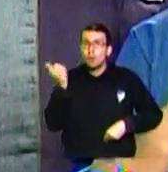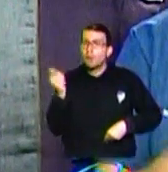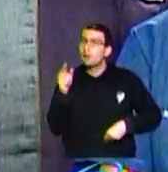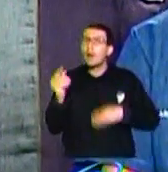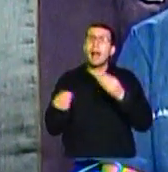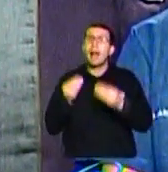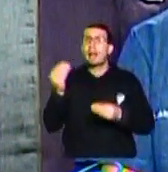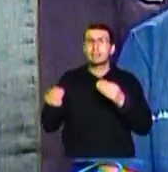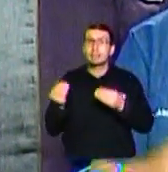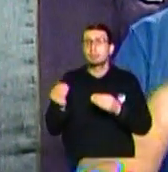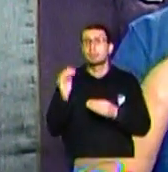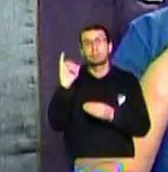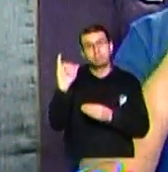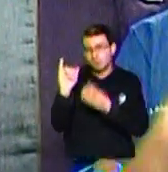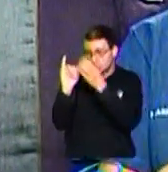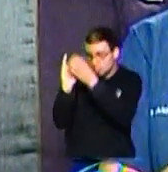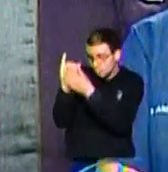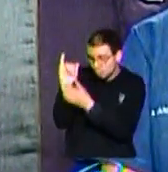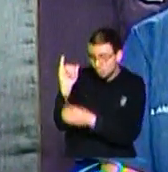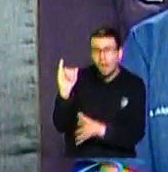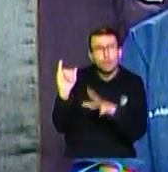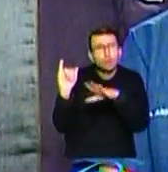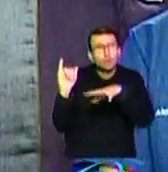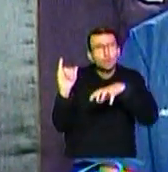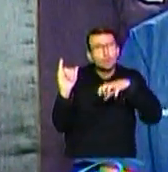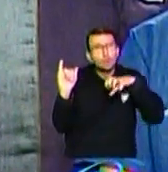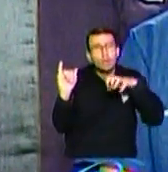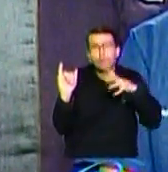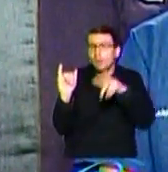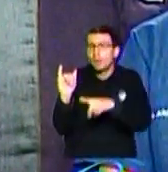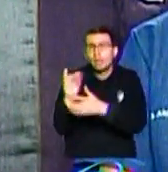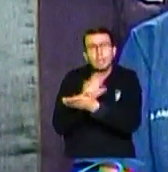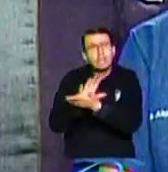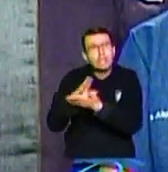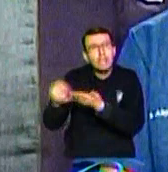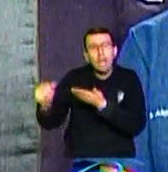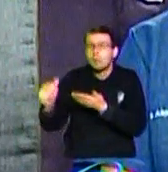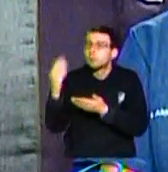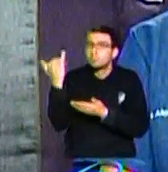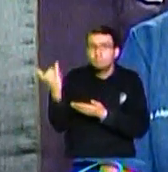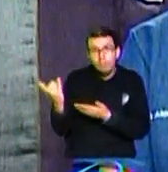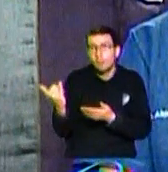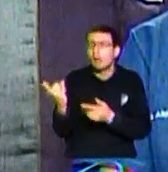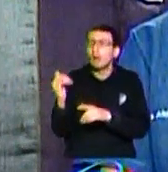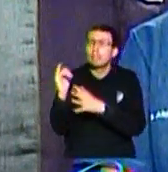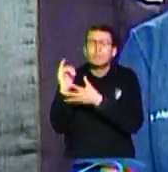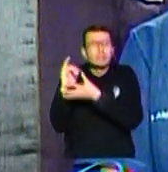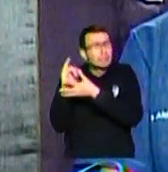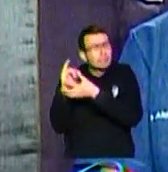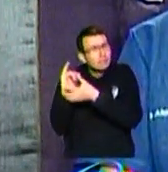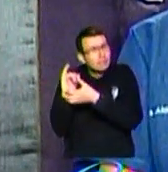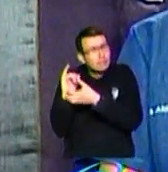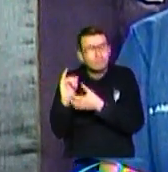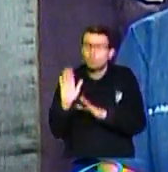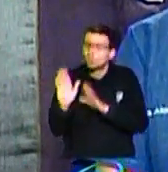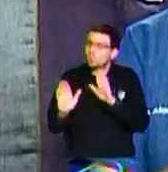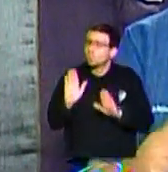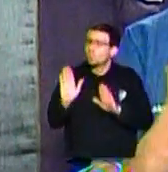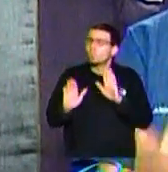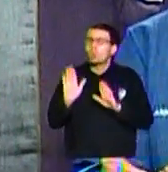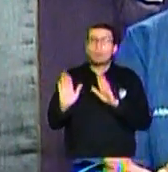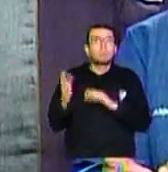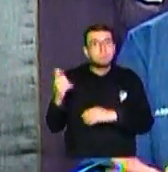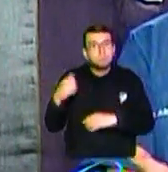una resequedad vaginal, muchas molestias relacionadas con esto, ardor vaginal, escozor.